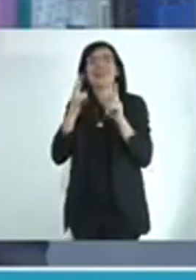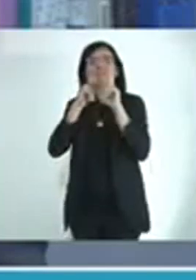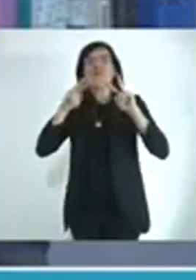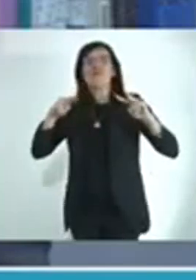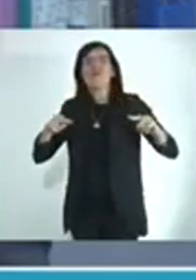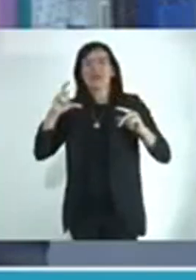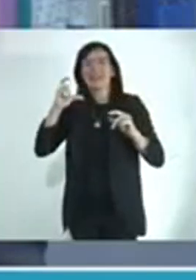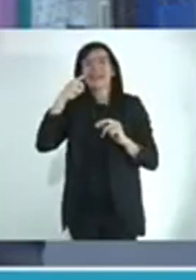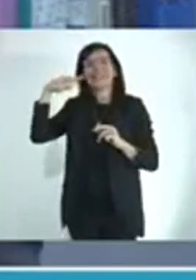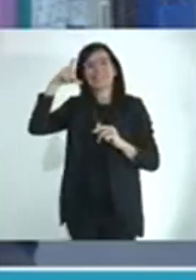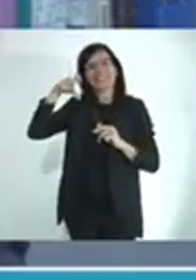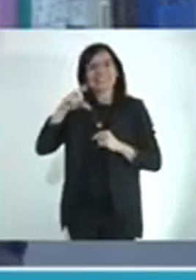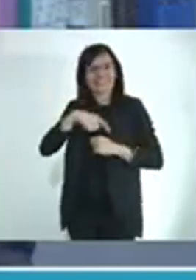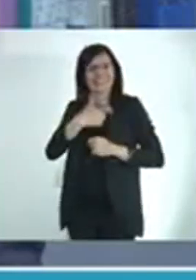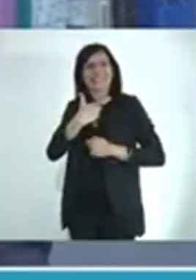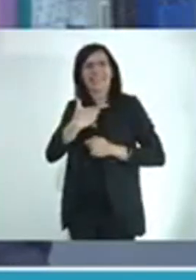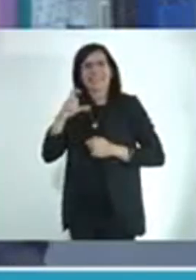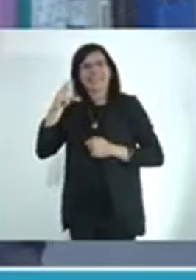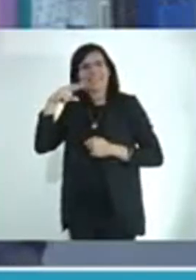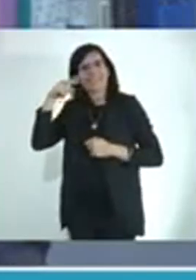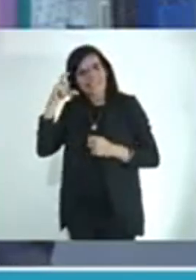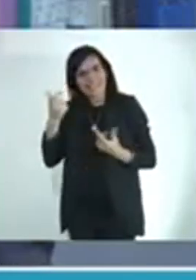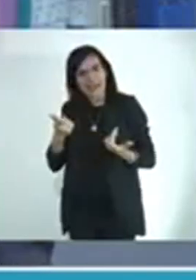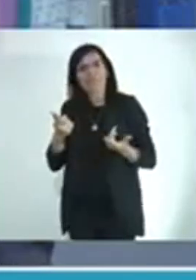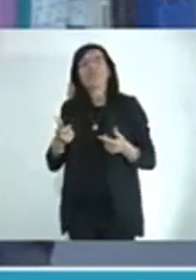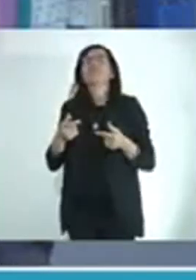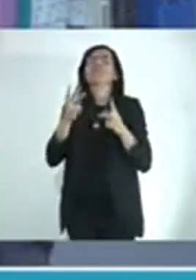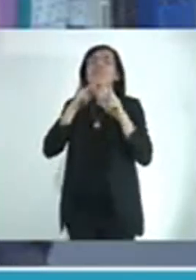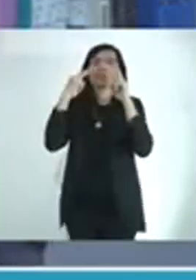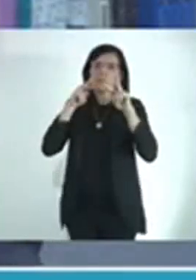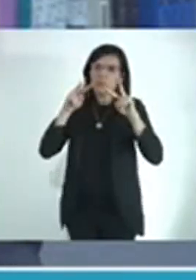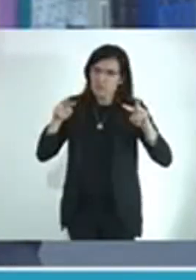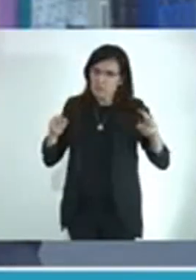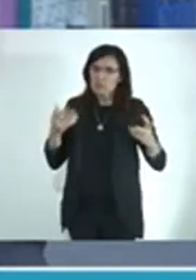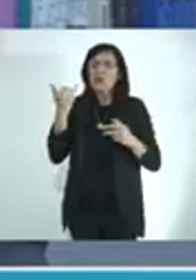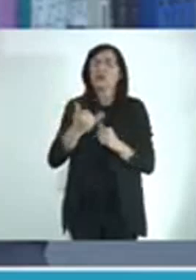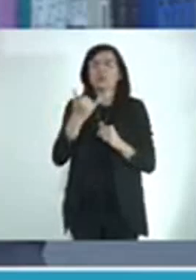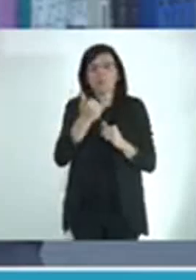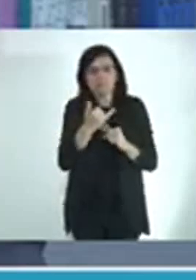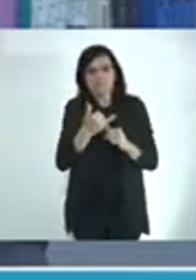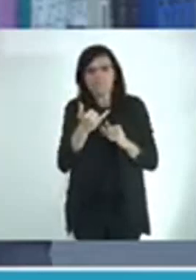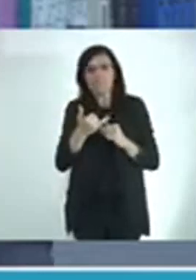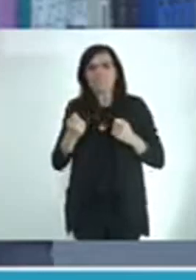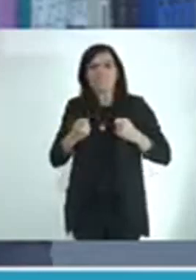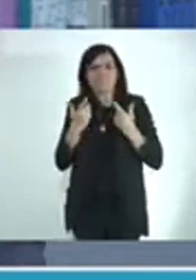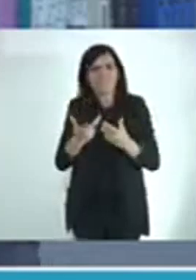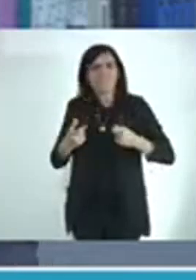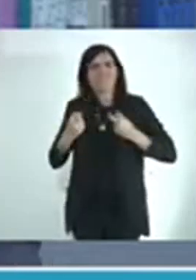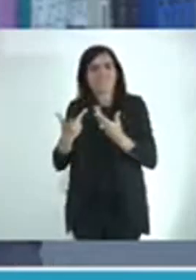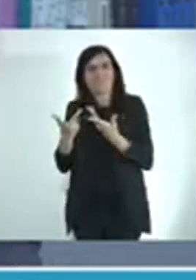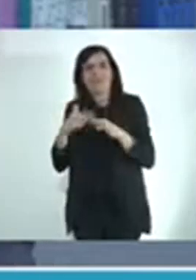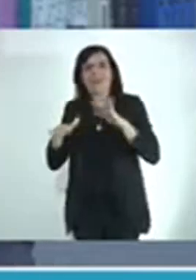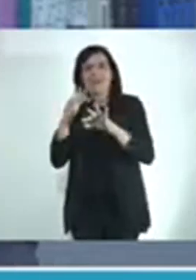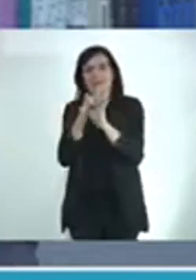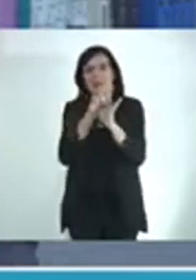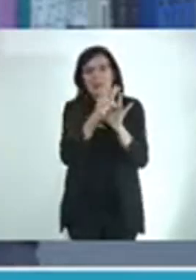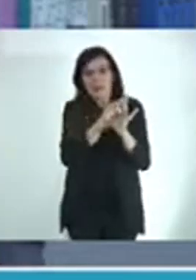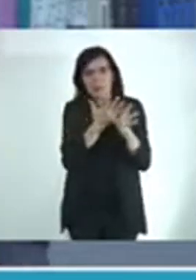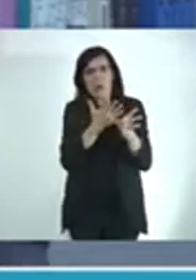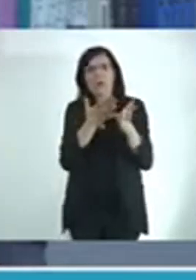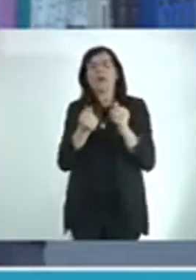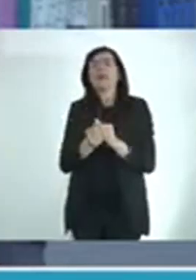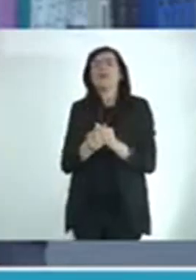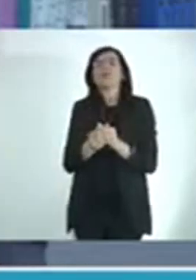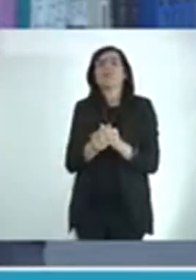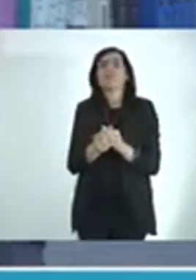trabajos de investigación, propender, digamos, promocionar lo que es las capacidades y sobre todo el método investigativo,